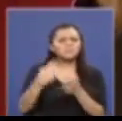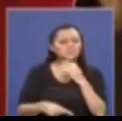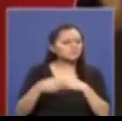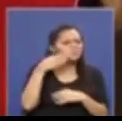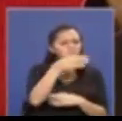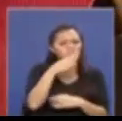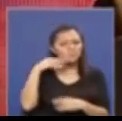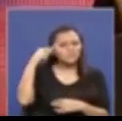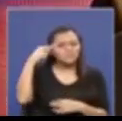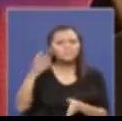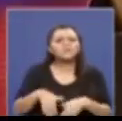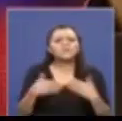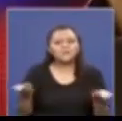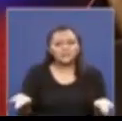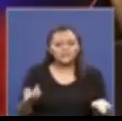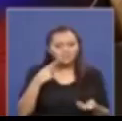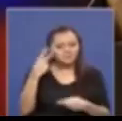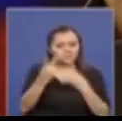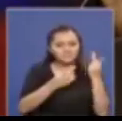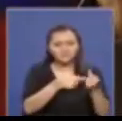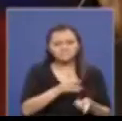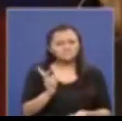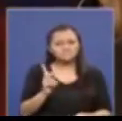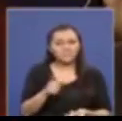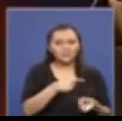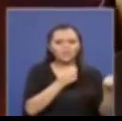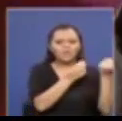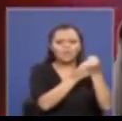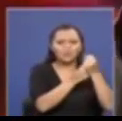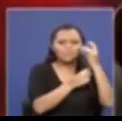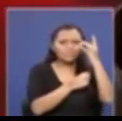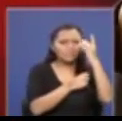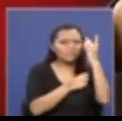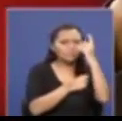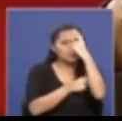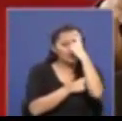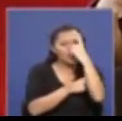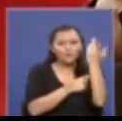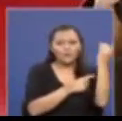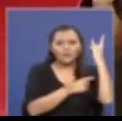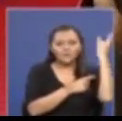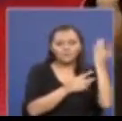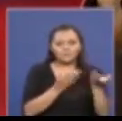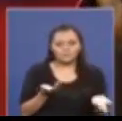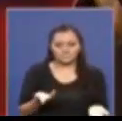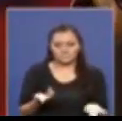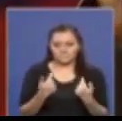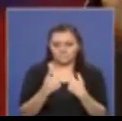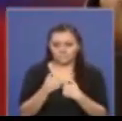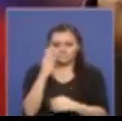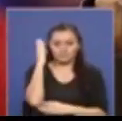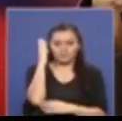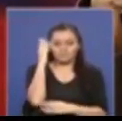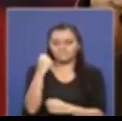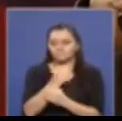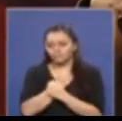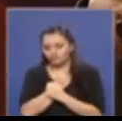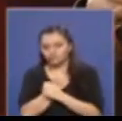si apoyó a Bolivia? Nosotros queremos mucho a Bolivia y Chile,